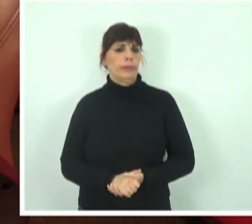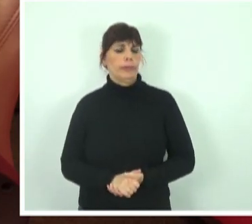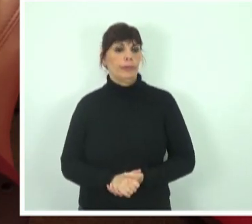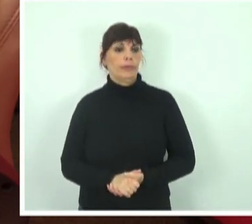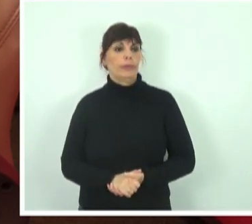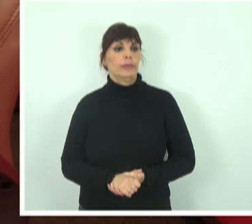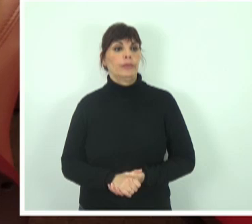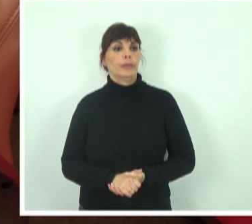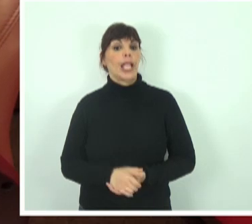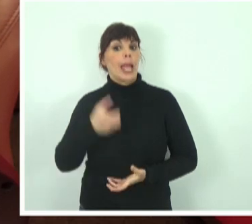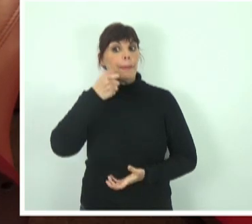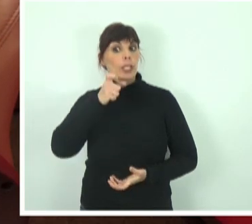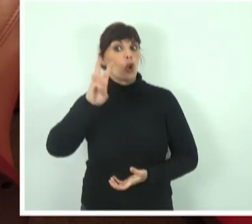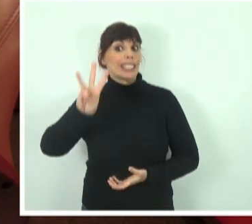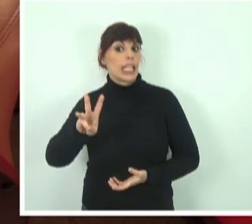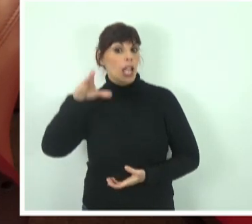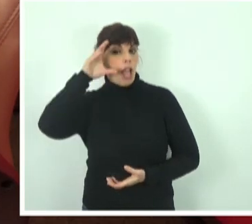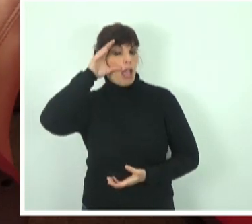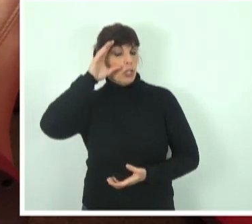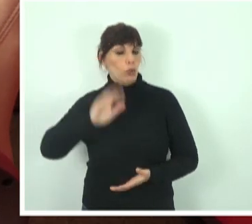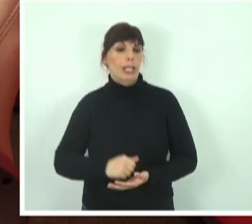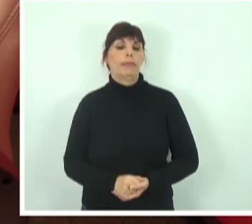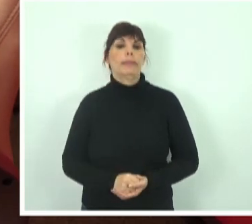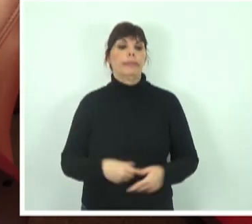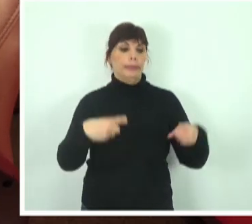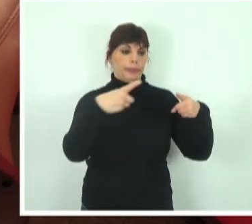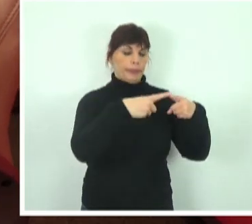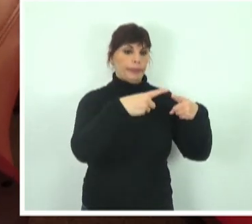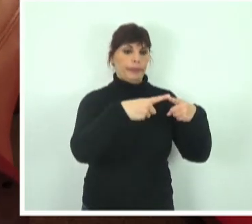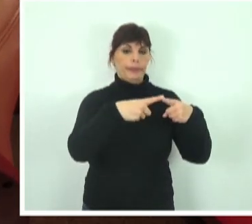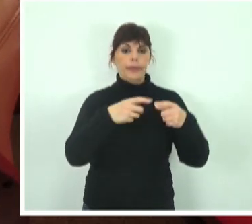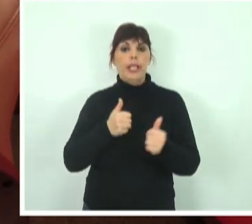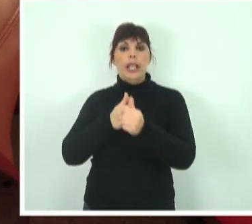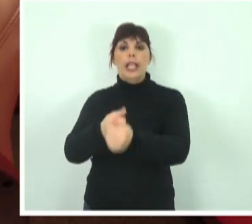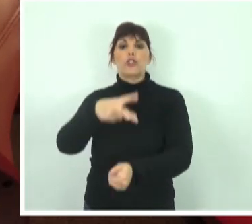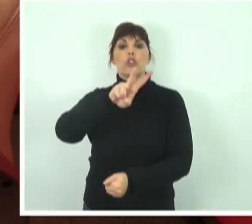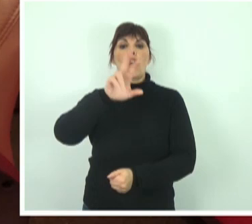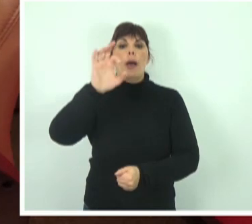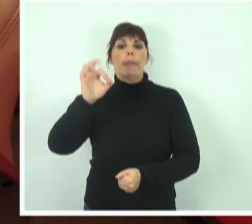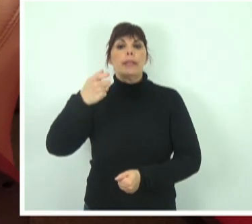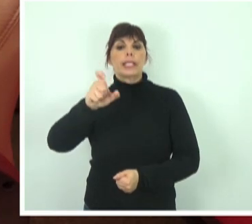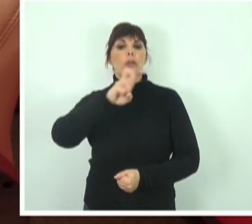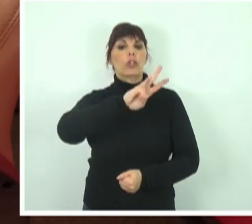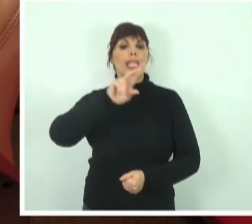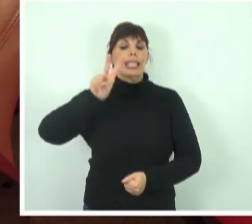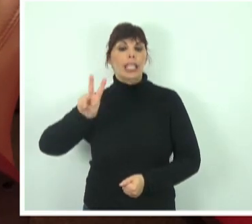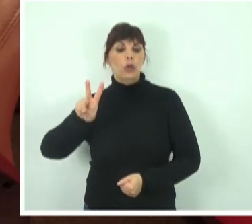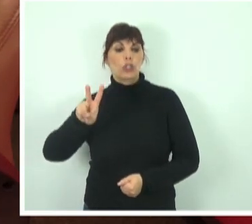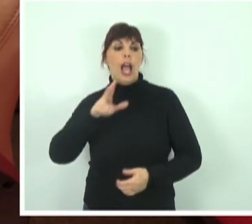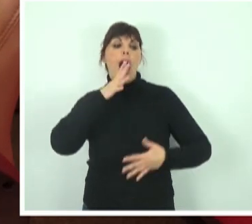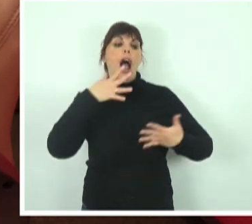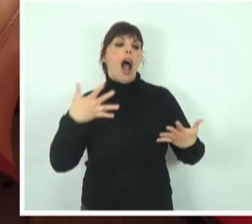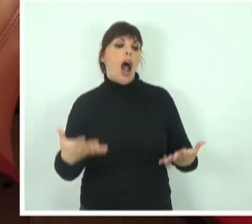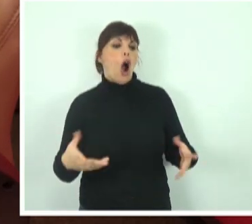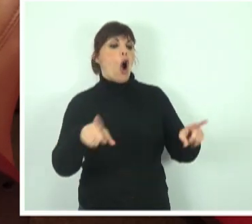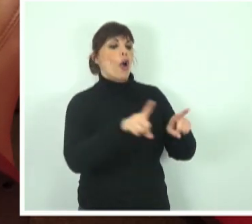que oigas estos tres versículos. Primero, Hechos 20, versículo 32. Y ahora, hermanos, os encomiendo a